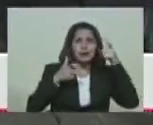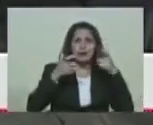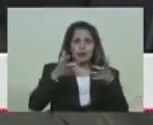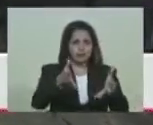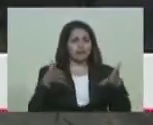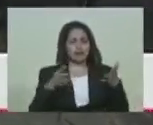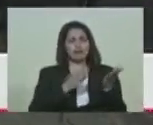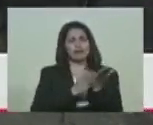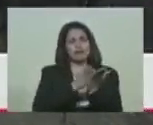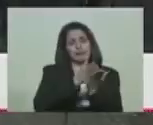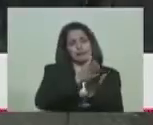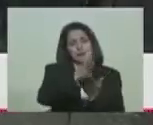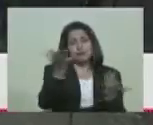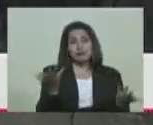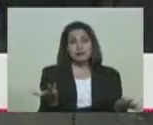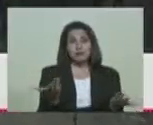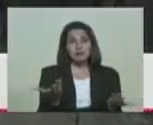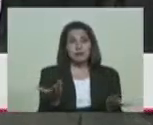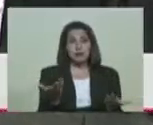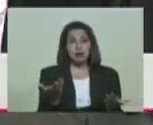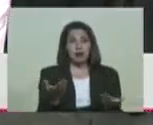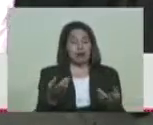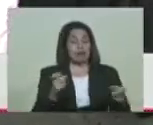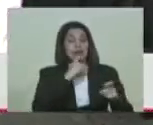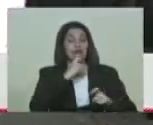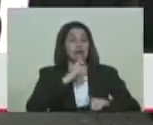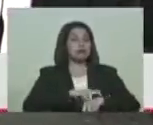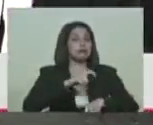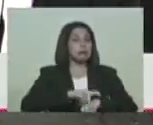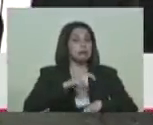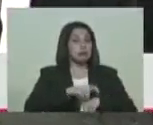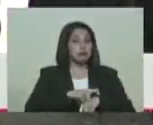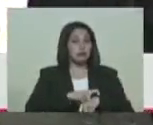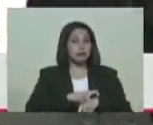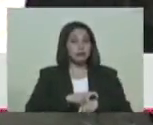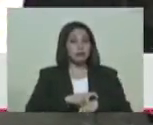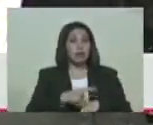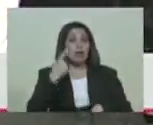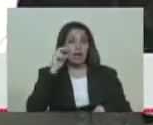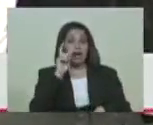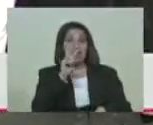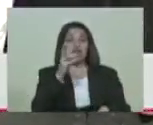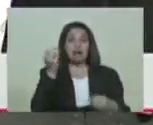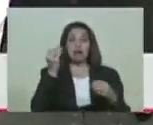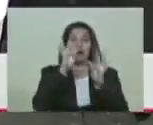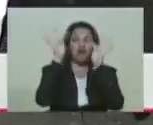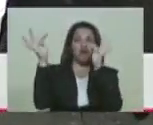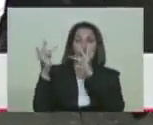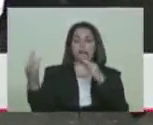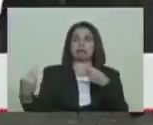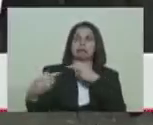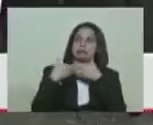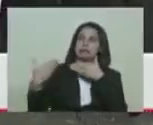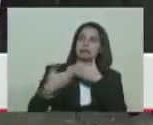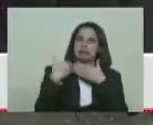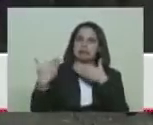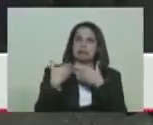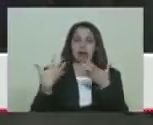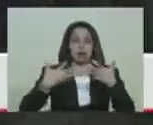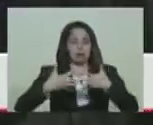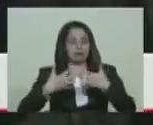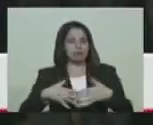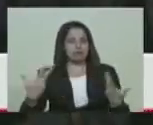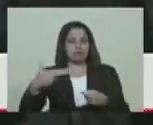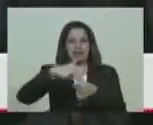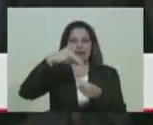la victoria en momentos muy difíciles, porque hay que verle la cara, que el petróleo se nos venga de 100 a 20, como